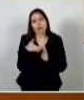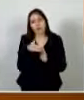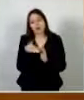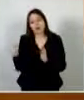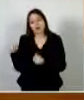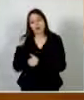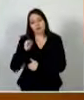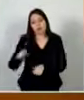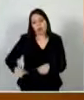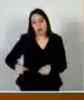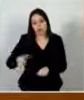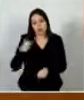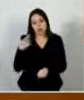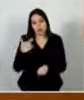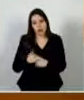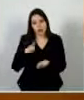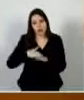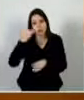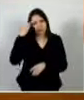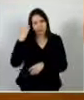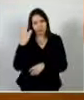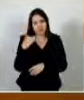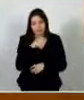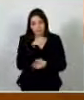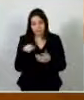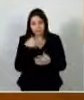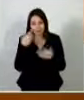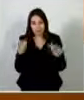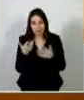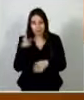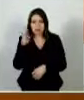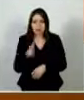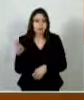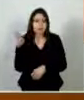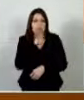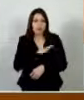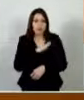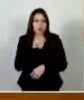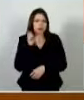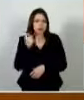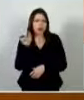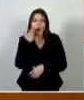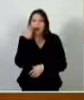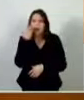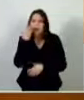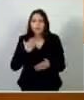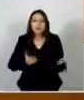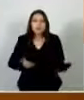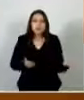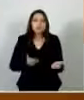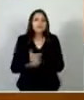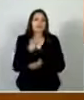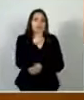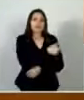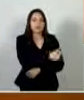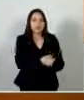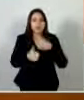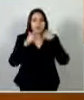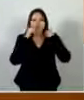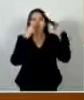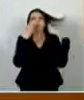Estatal. Todo esto está mal, es un exceso a las facultades, porque ahora sí llaman a